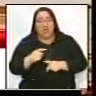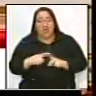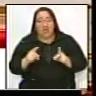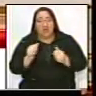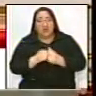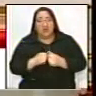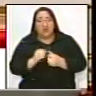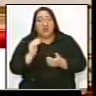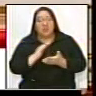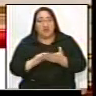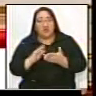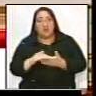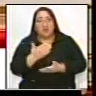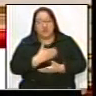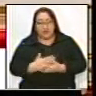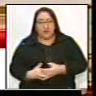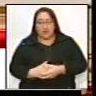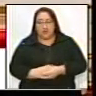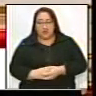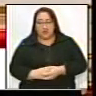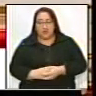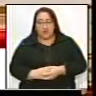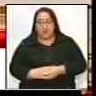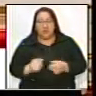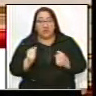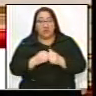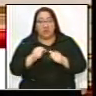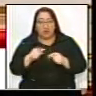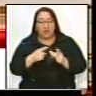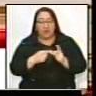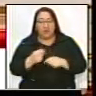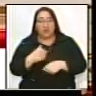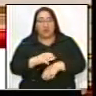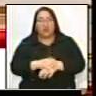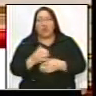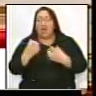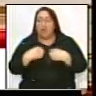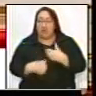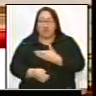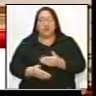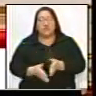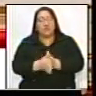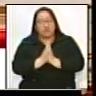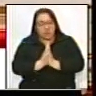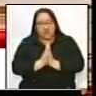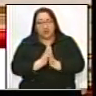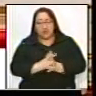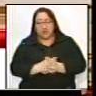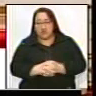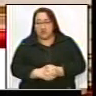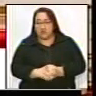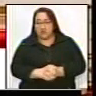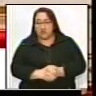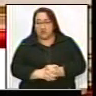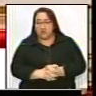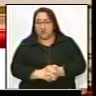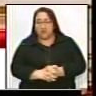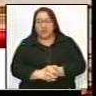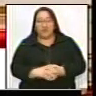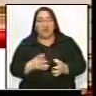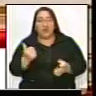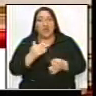con la venia del presidente. Y por esas razones, doctora, le pido encarecidamente que a